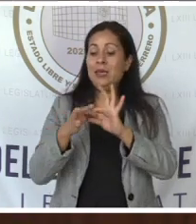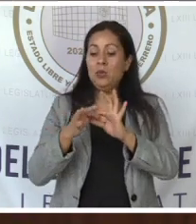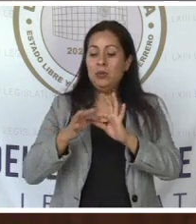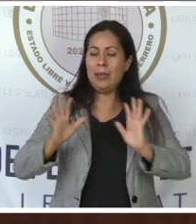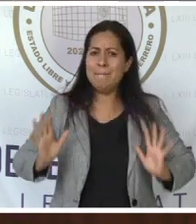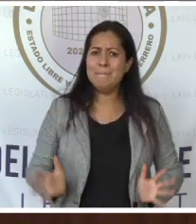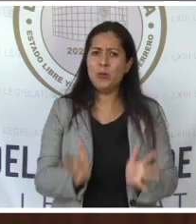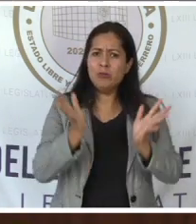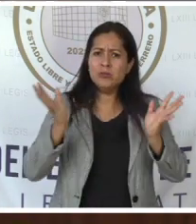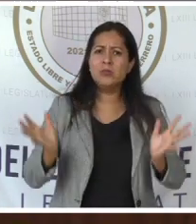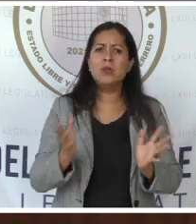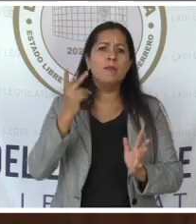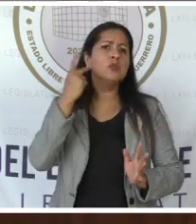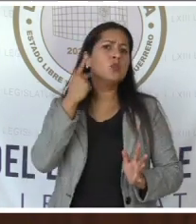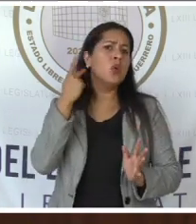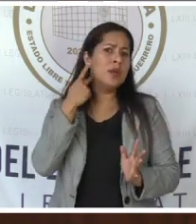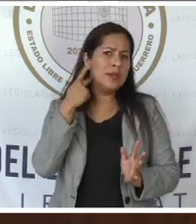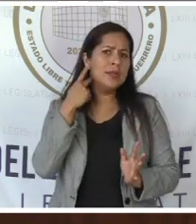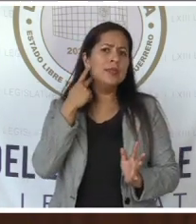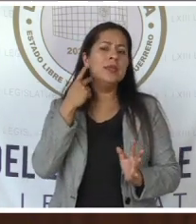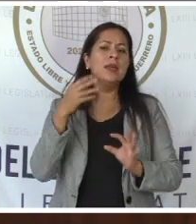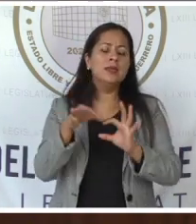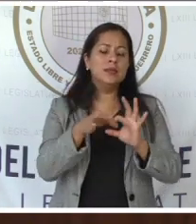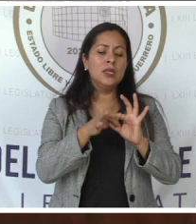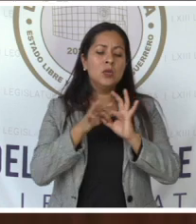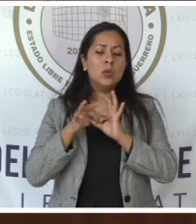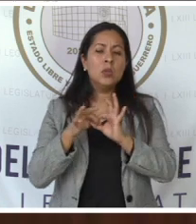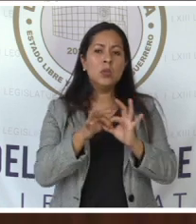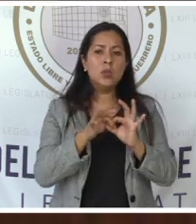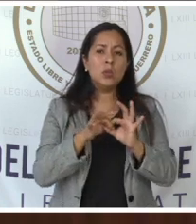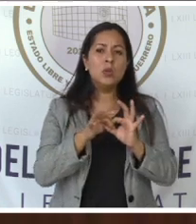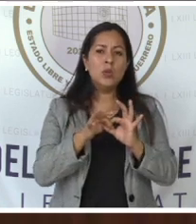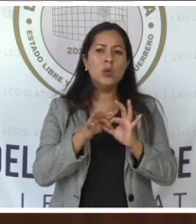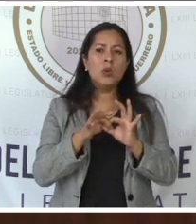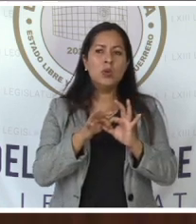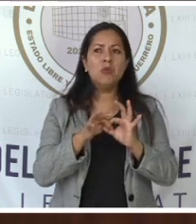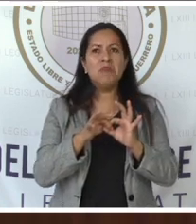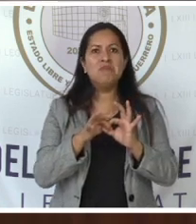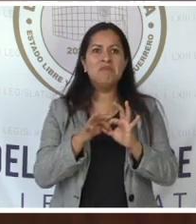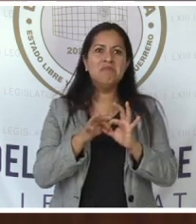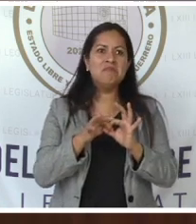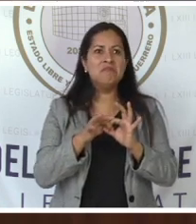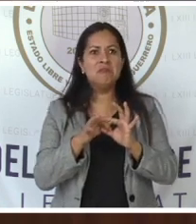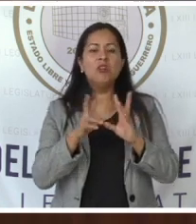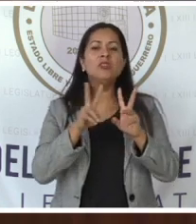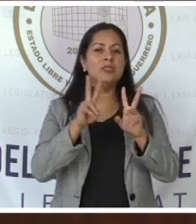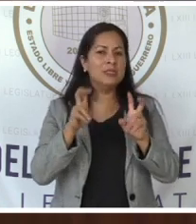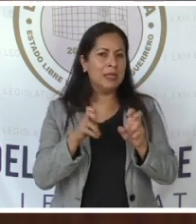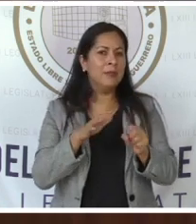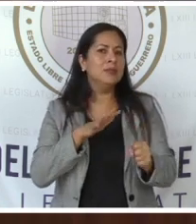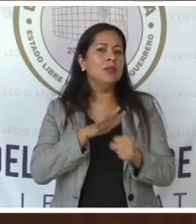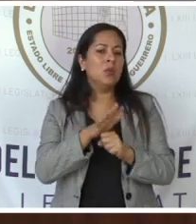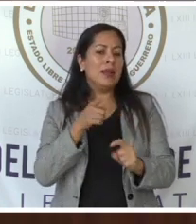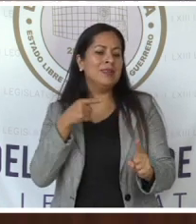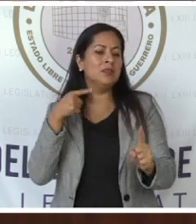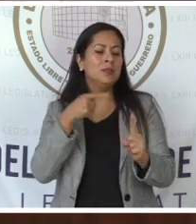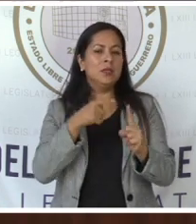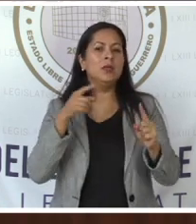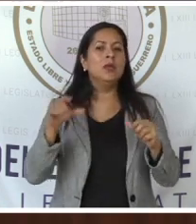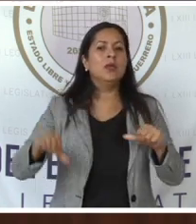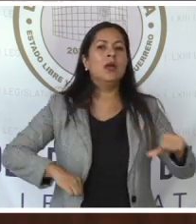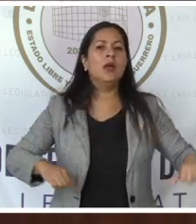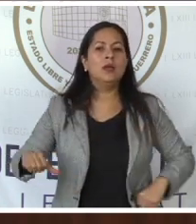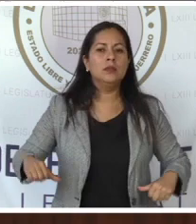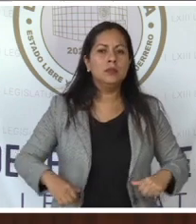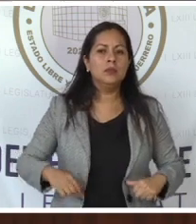impulsemos políticas públicas en armonía con la agenda legislativa, en las que se focalicen acciones y programas